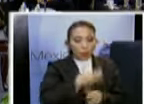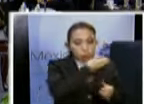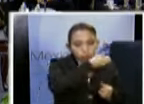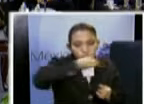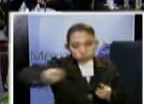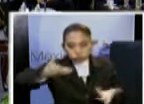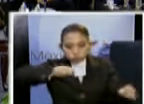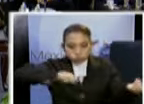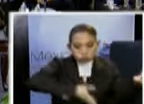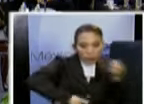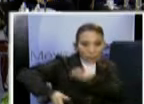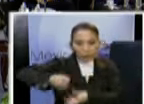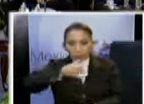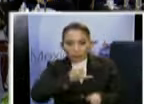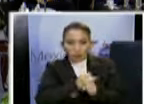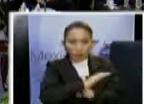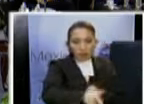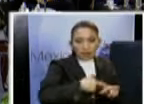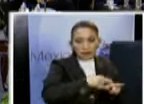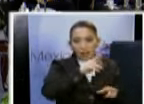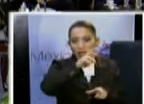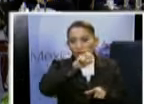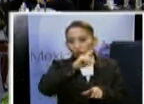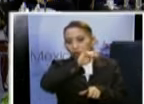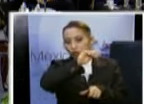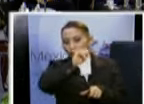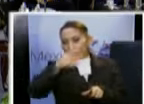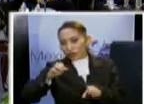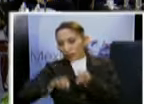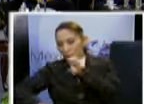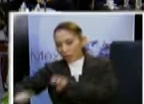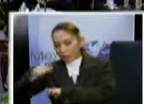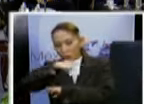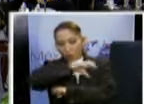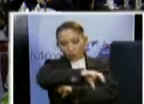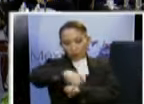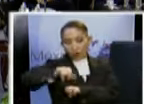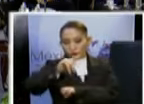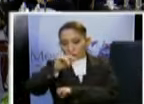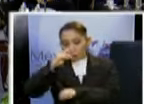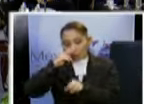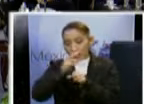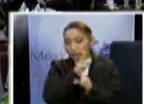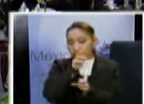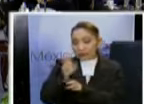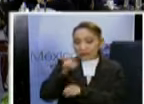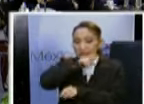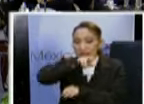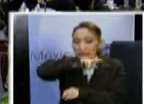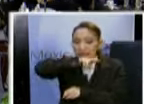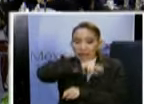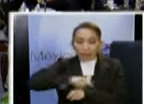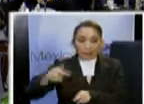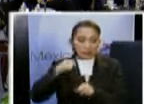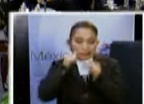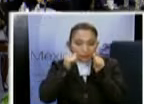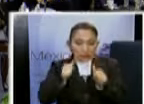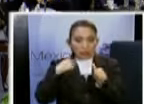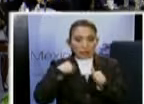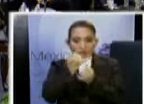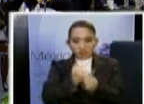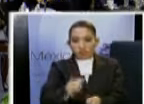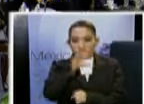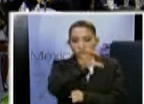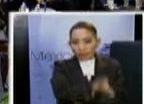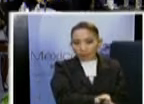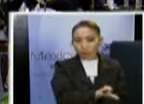e intercambio de información permanente entre la red consular y la embajada, los consulados tenemos el reto de responder con agilidad e imaginación a la autonomía de